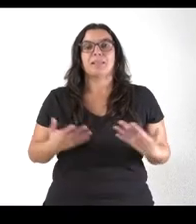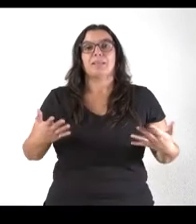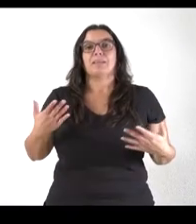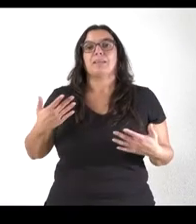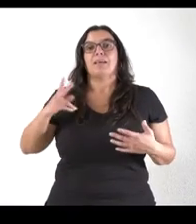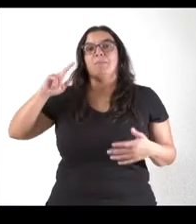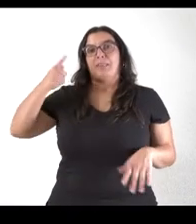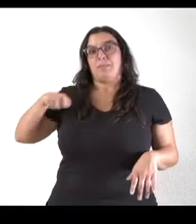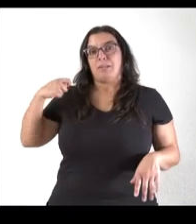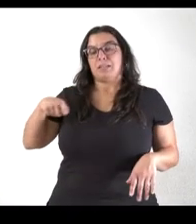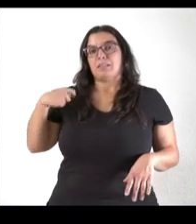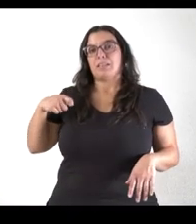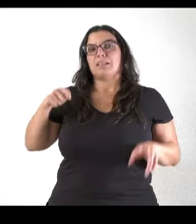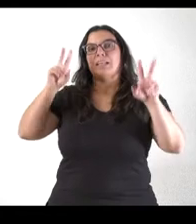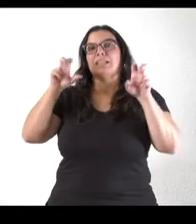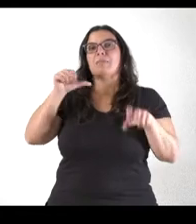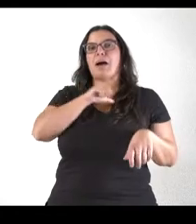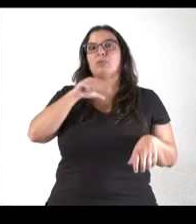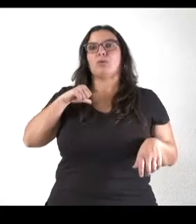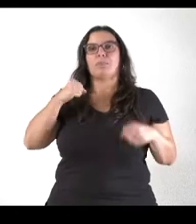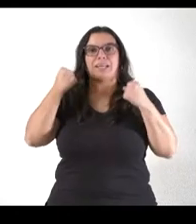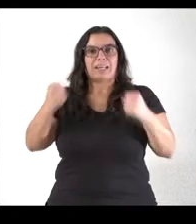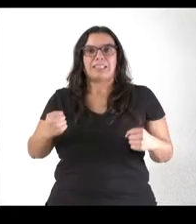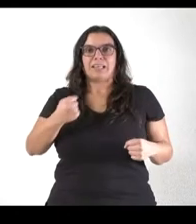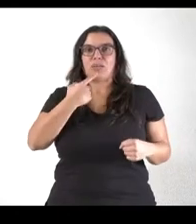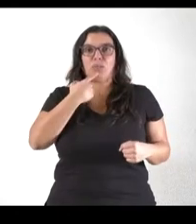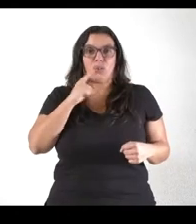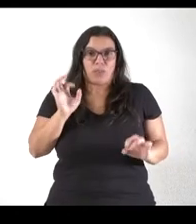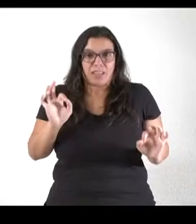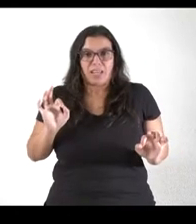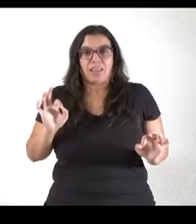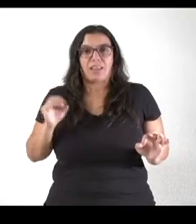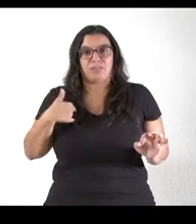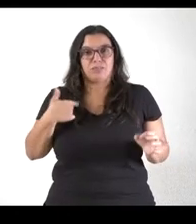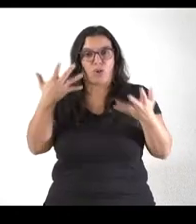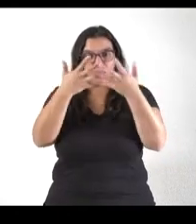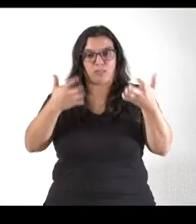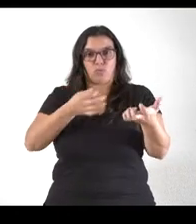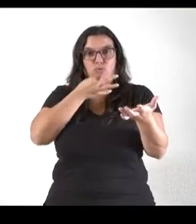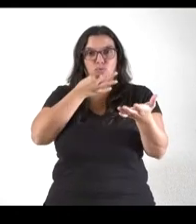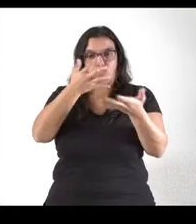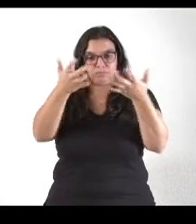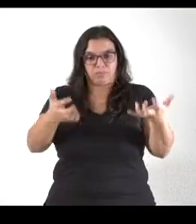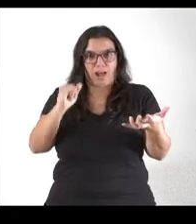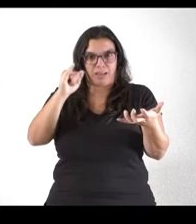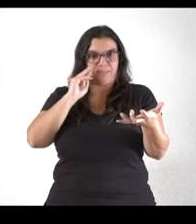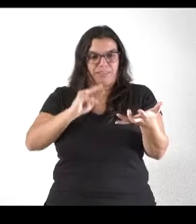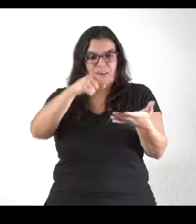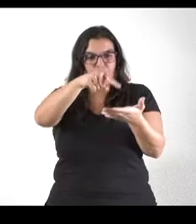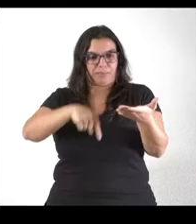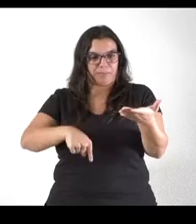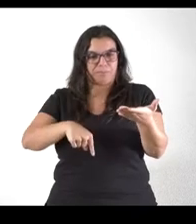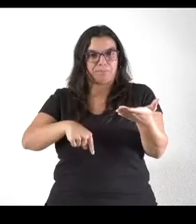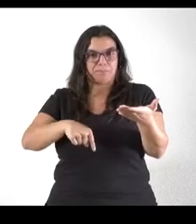Gallardo no dijo nada de la autonomía energética no tengo el discurso delante por lo menos lo que lo que